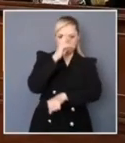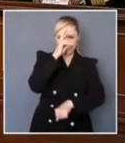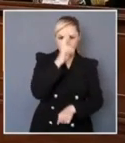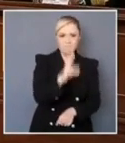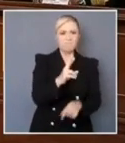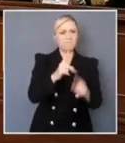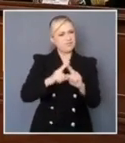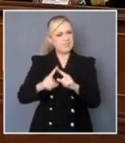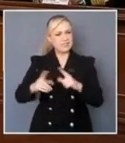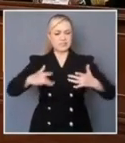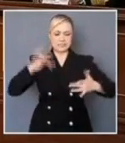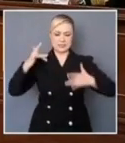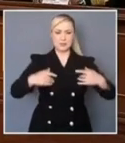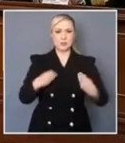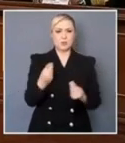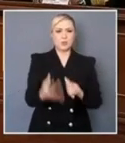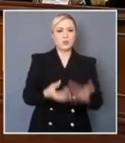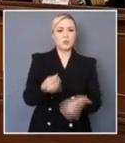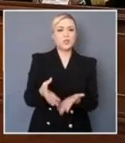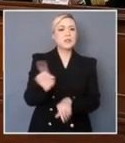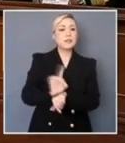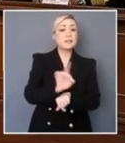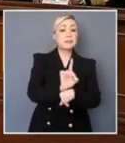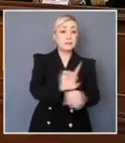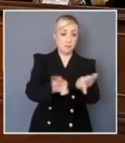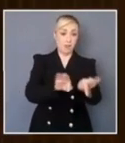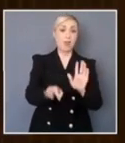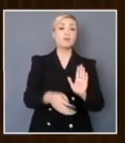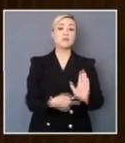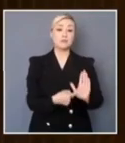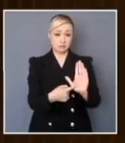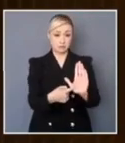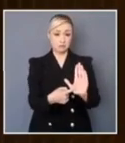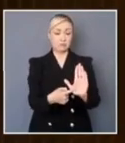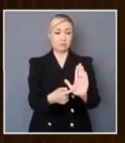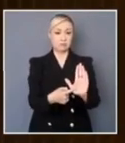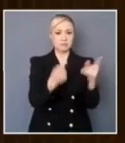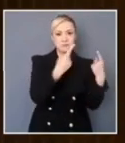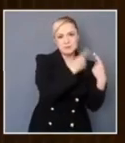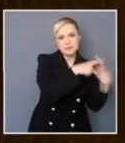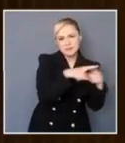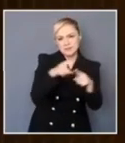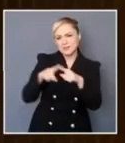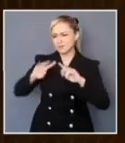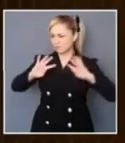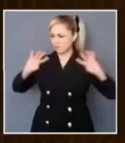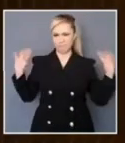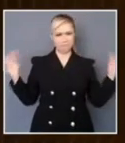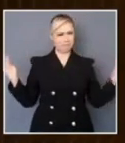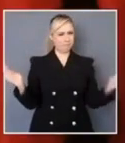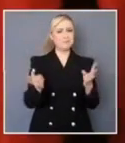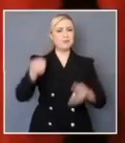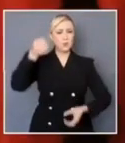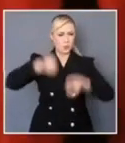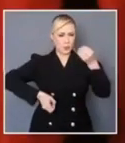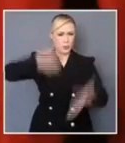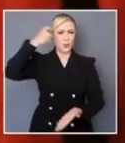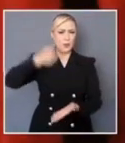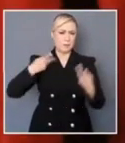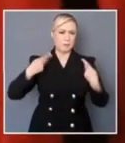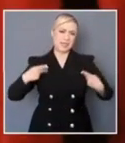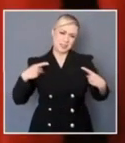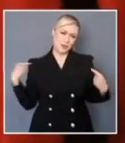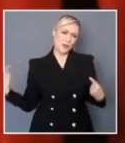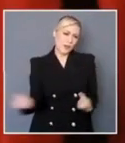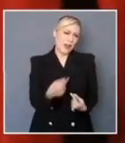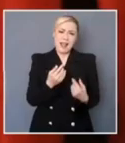en nuestra labor. La diversidad entre quienes impartimos justicia no solo es